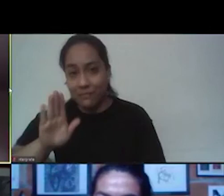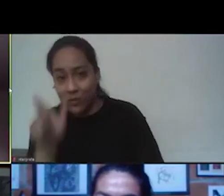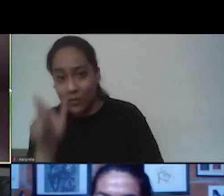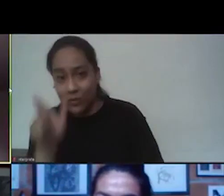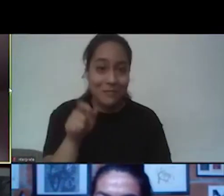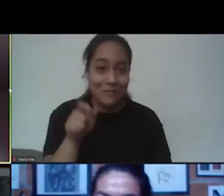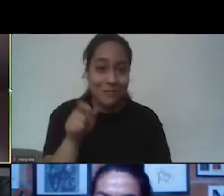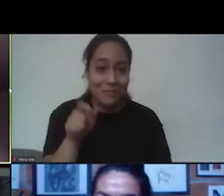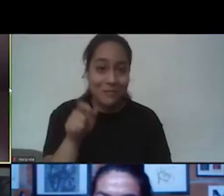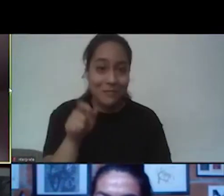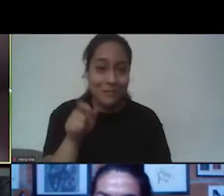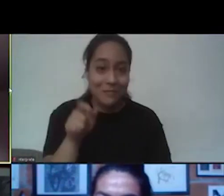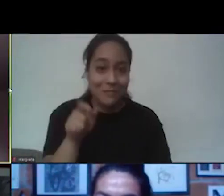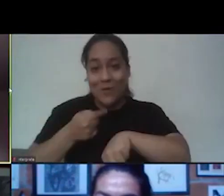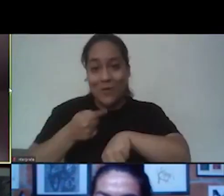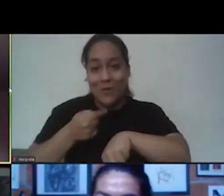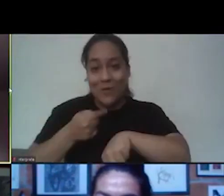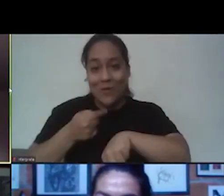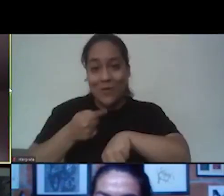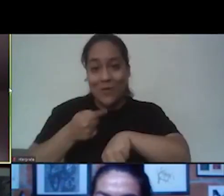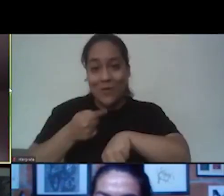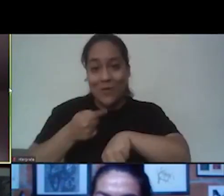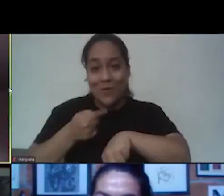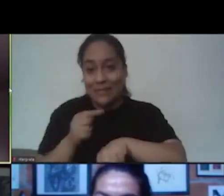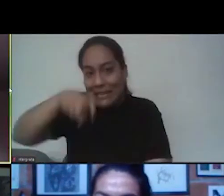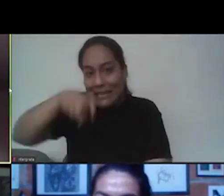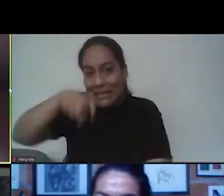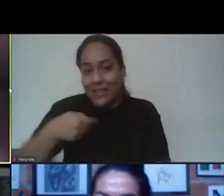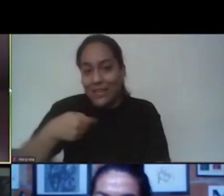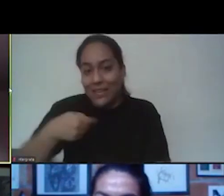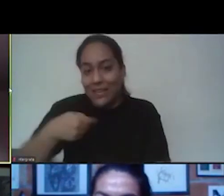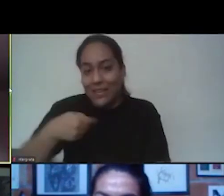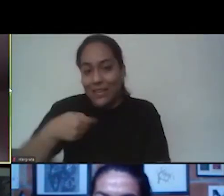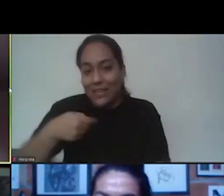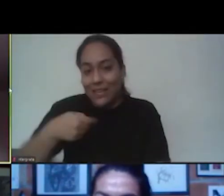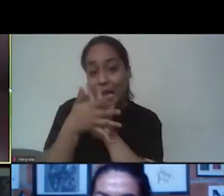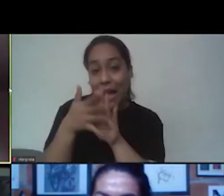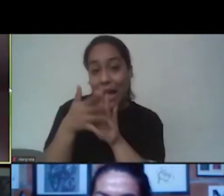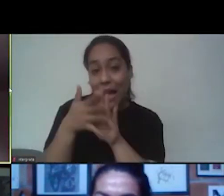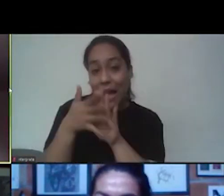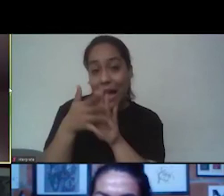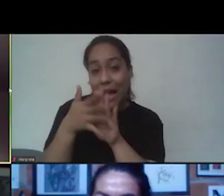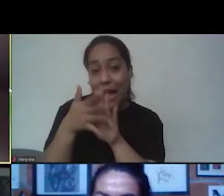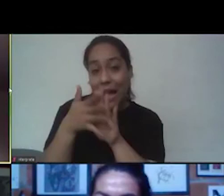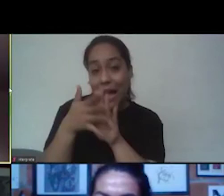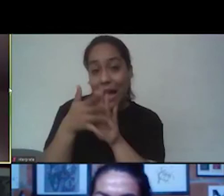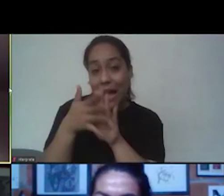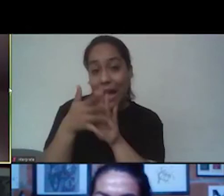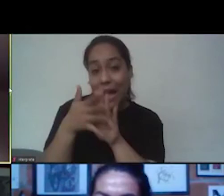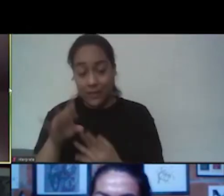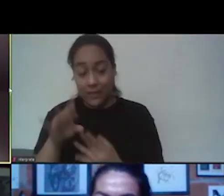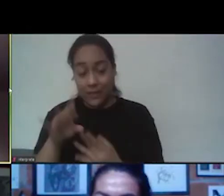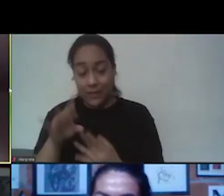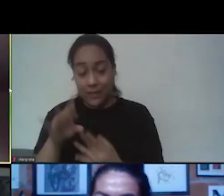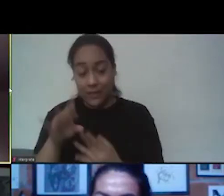tiempo que hay que respetar. El poema igual leí que lo querían tener, entonces pues lo voy a